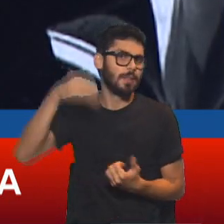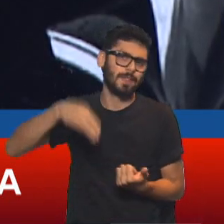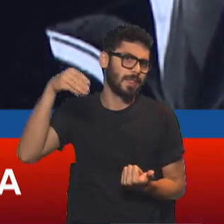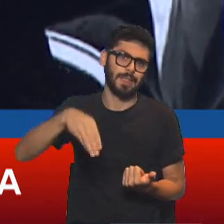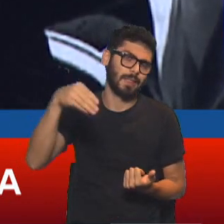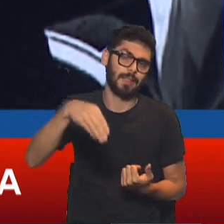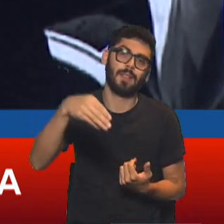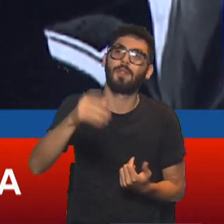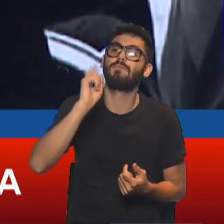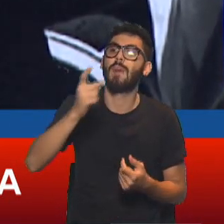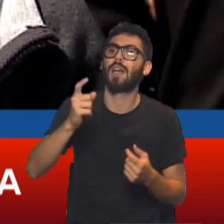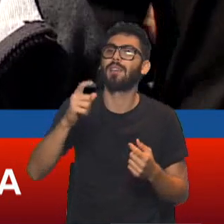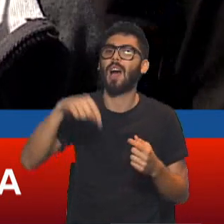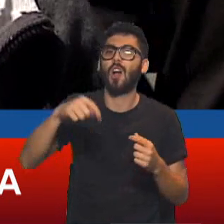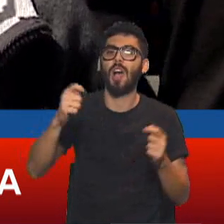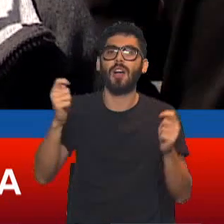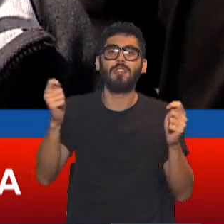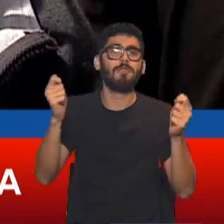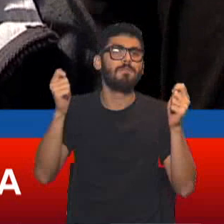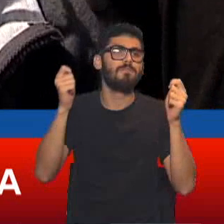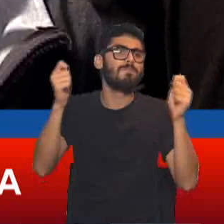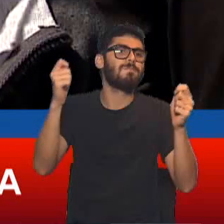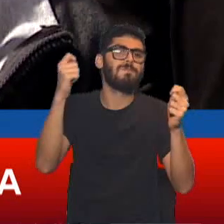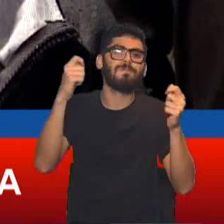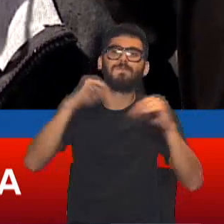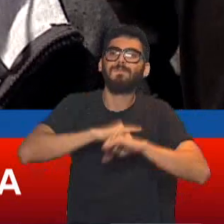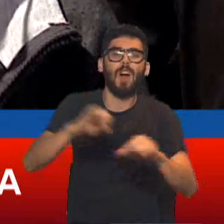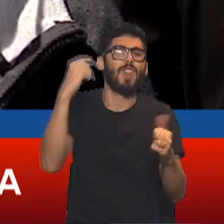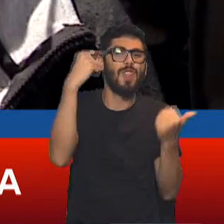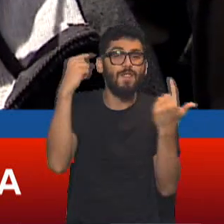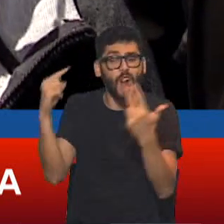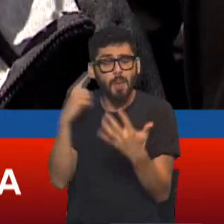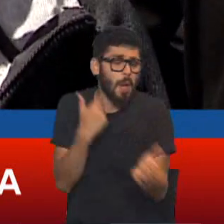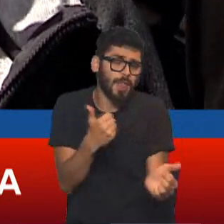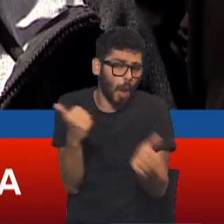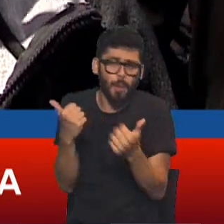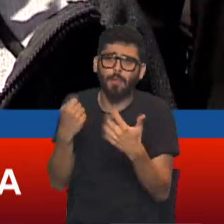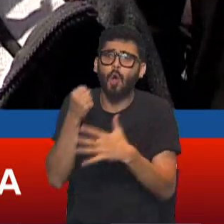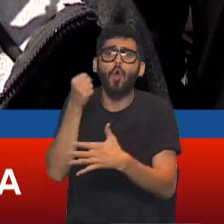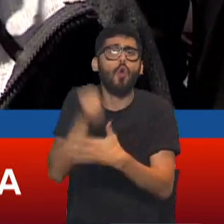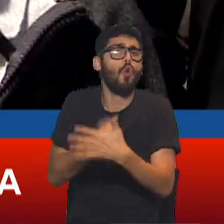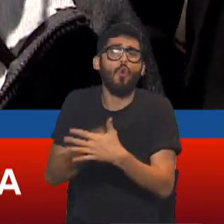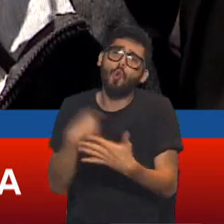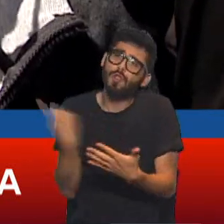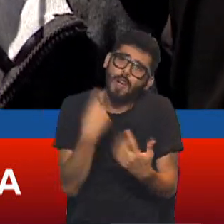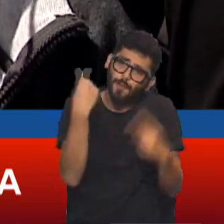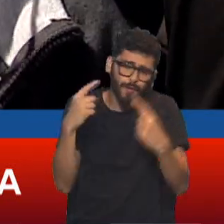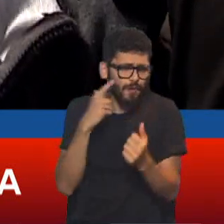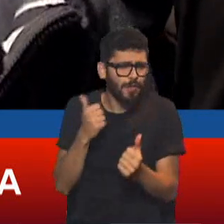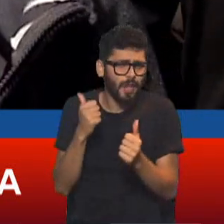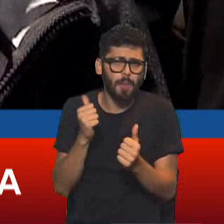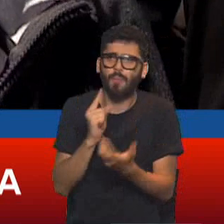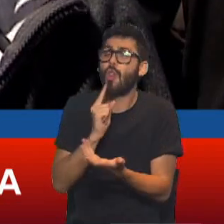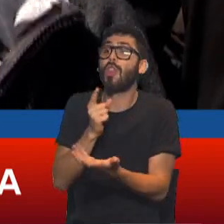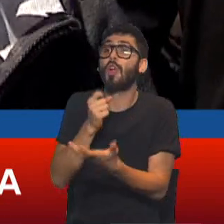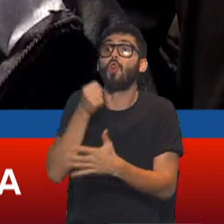las consignas que se mezclan, que son válidas y que toda la lucha es válida por lo que sea cualquier derecho